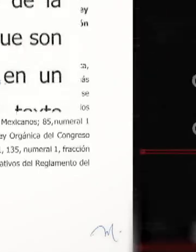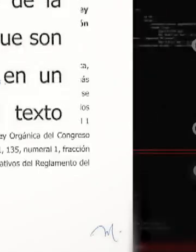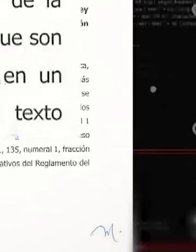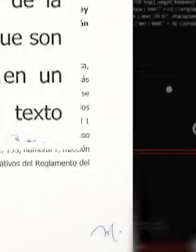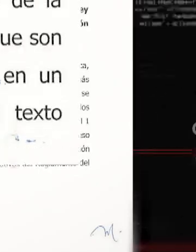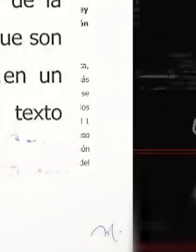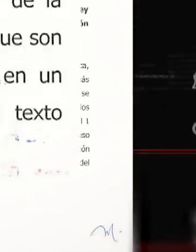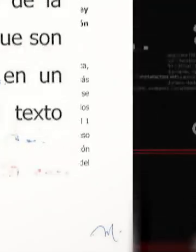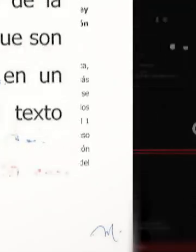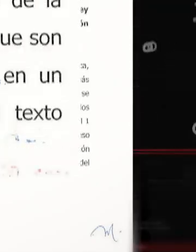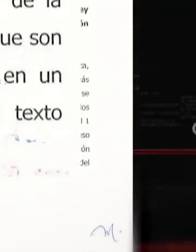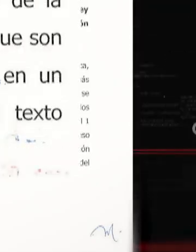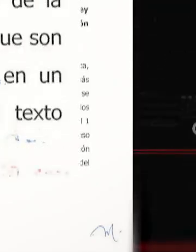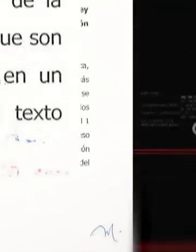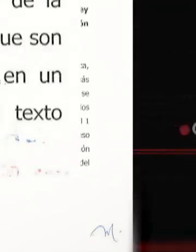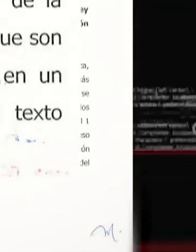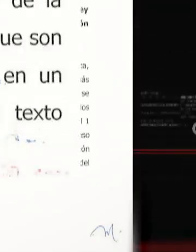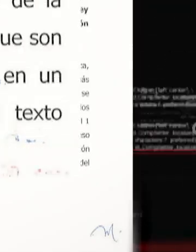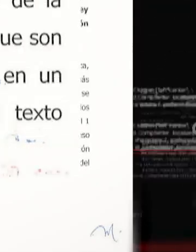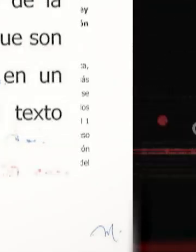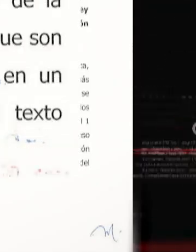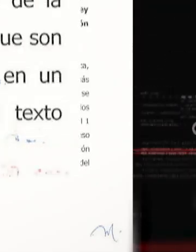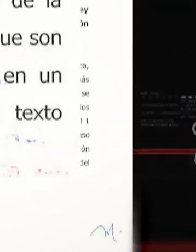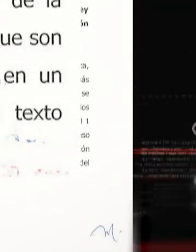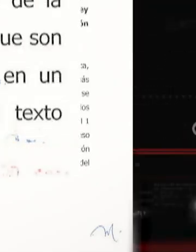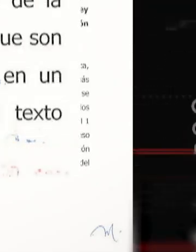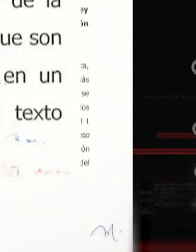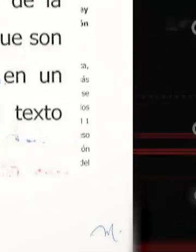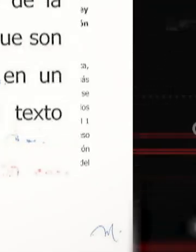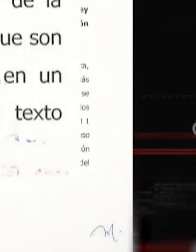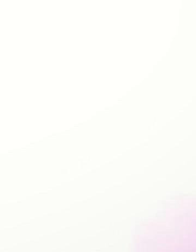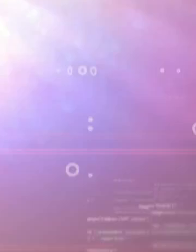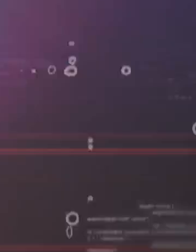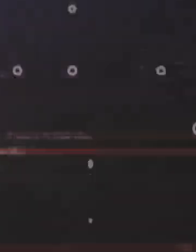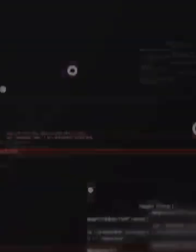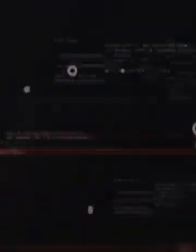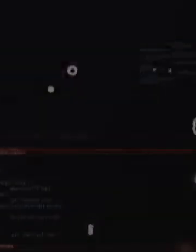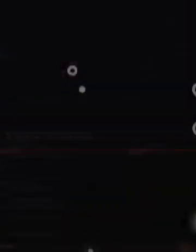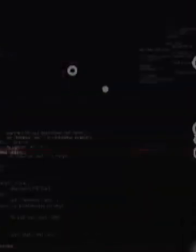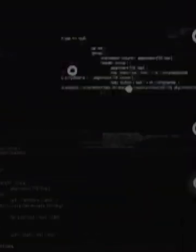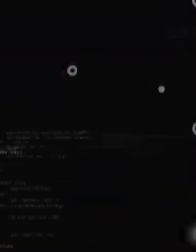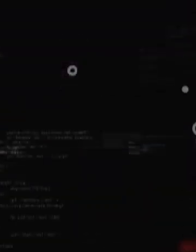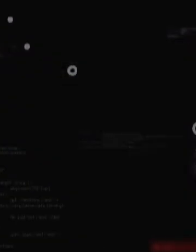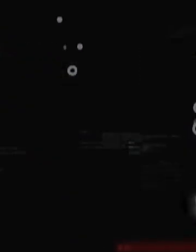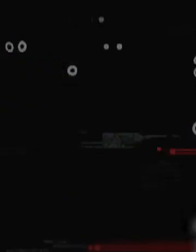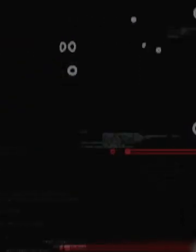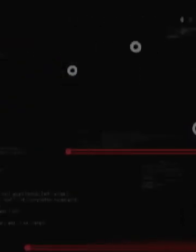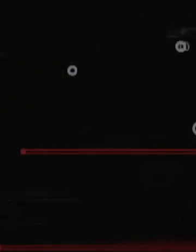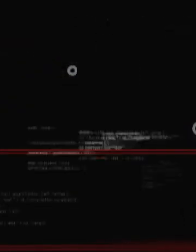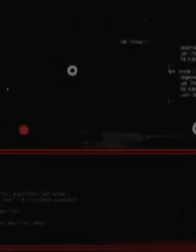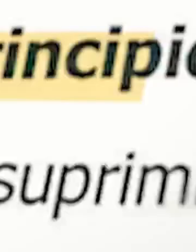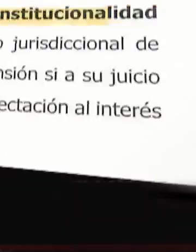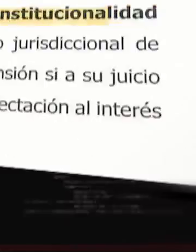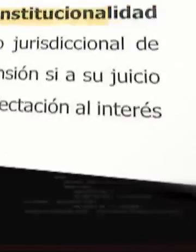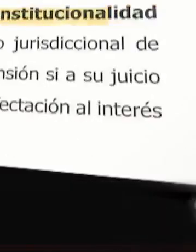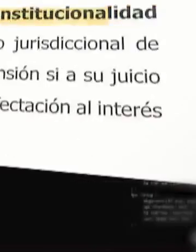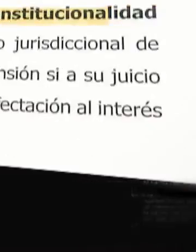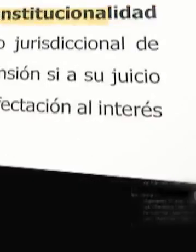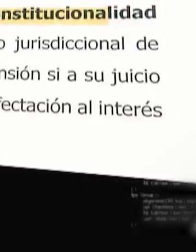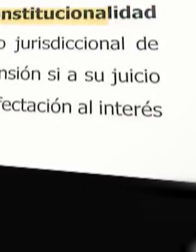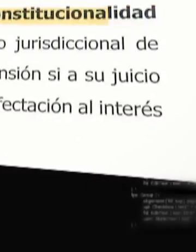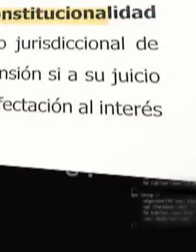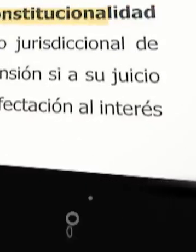controversias constitucionales en contra de leyes aprobadas por el Congreso. La reforma es una medida que busca garantizar el